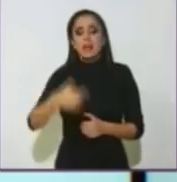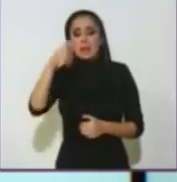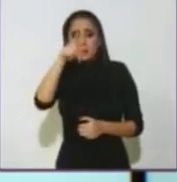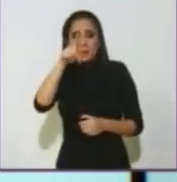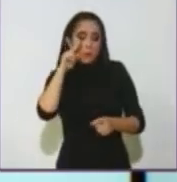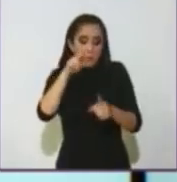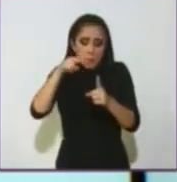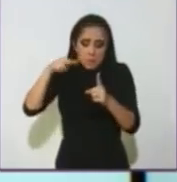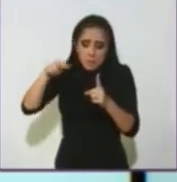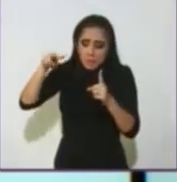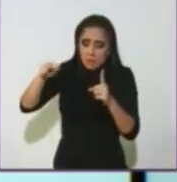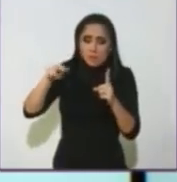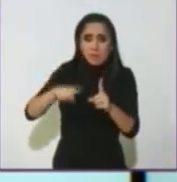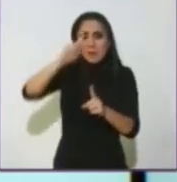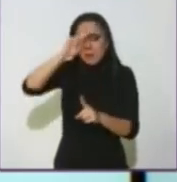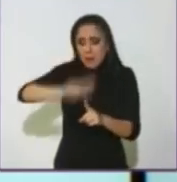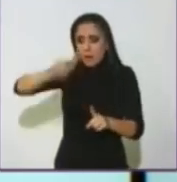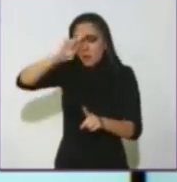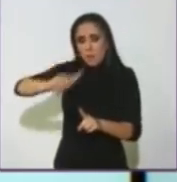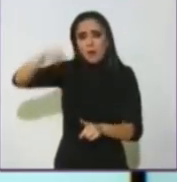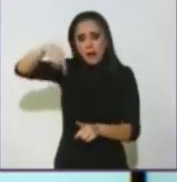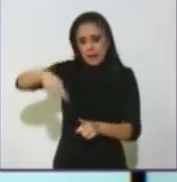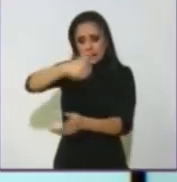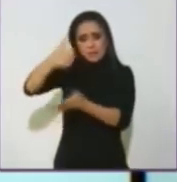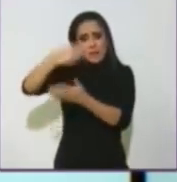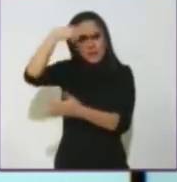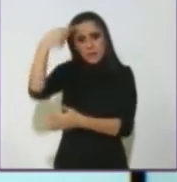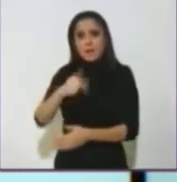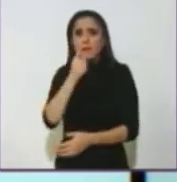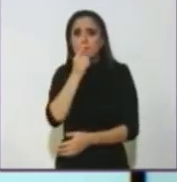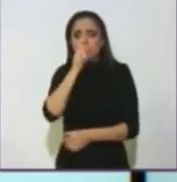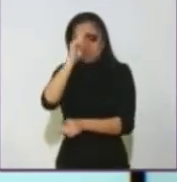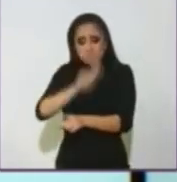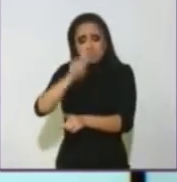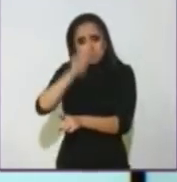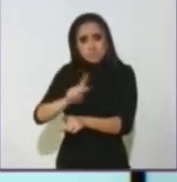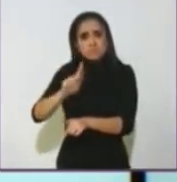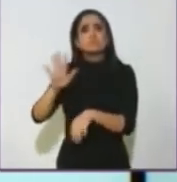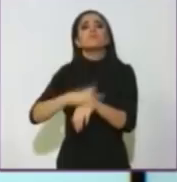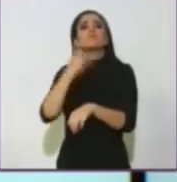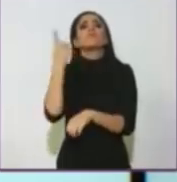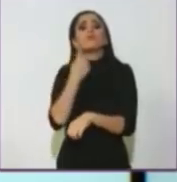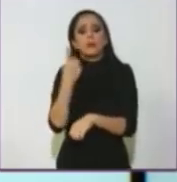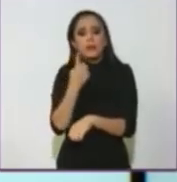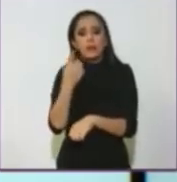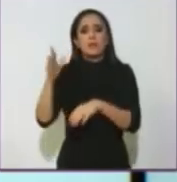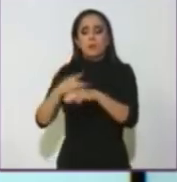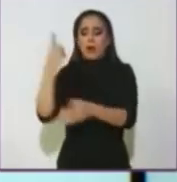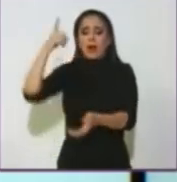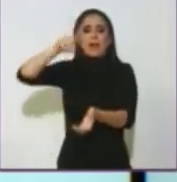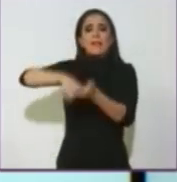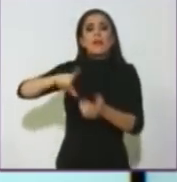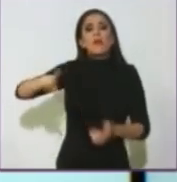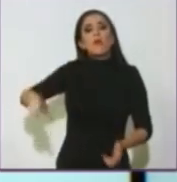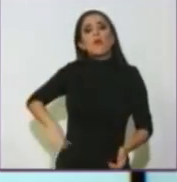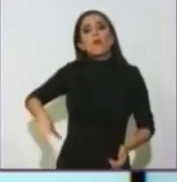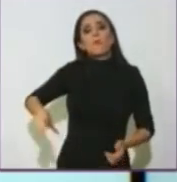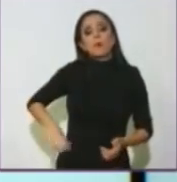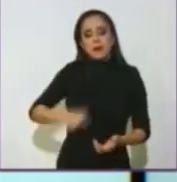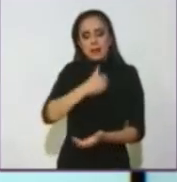deterioro de la seguridad pública en la ciudad es atribuible directamente al gobierno de la ciudad